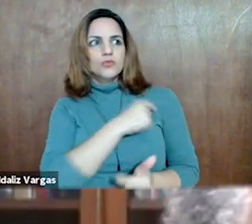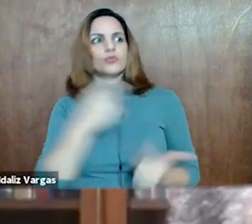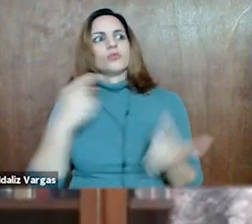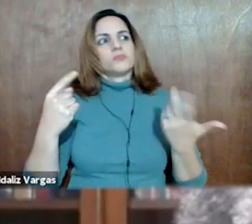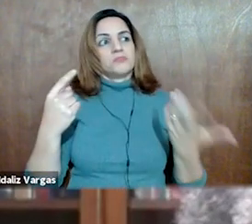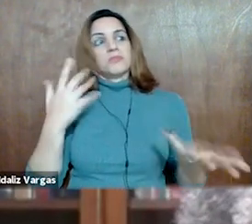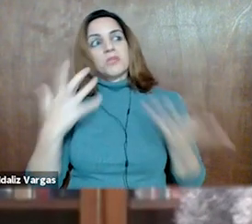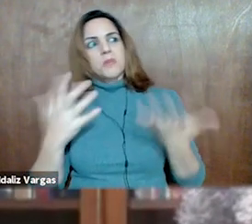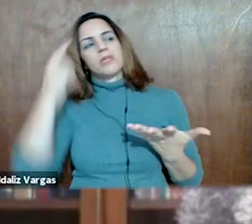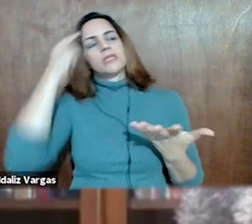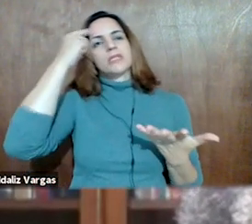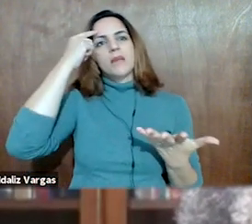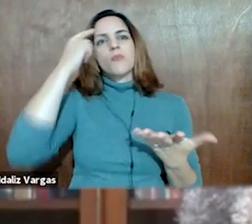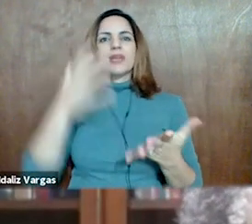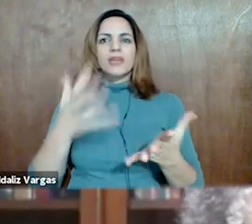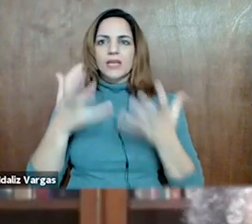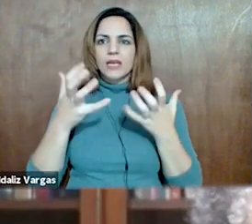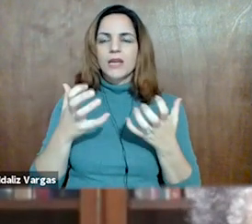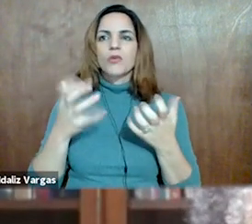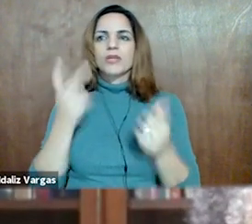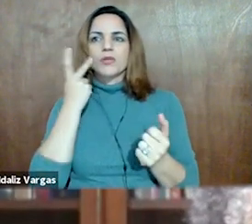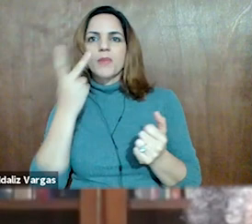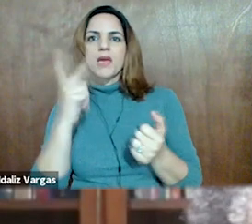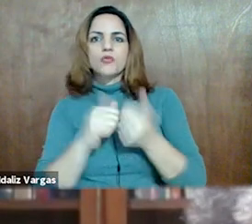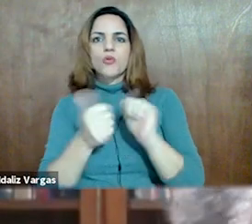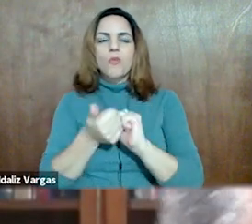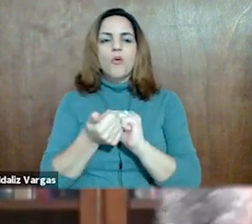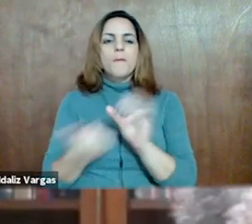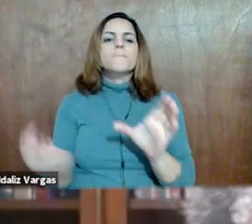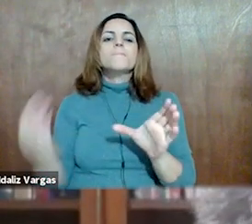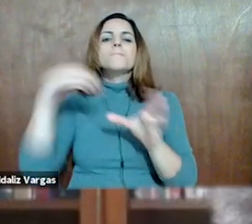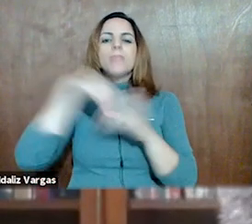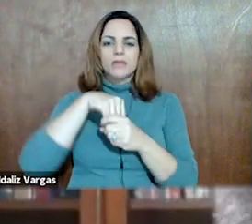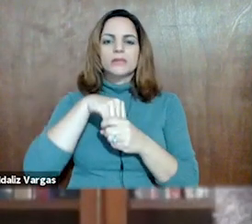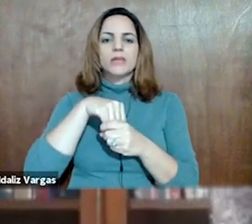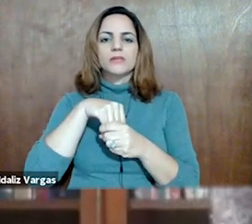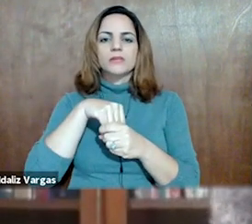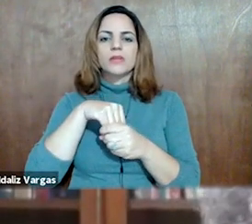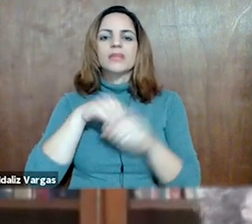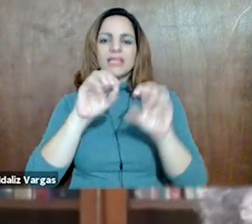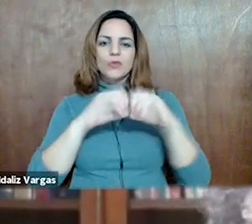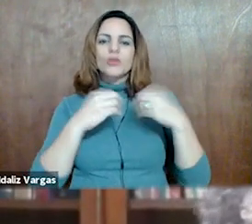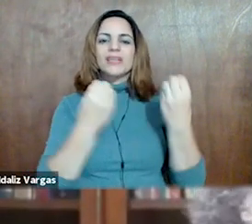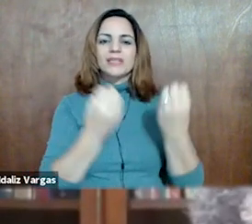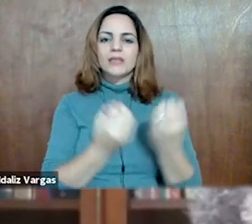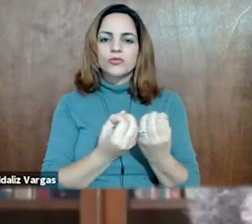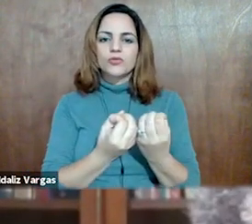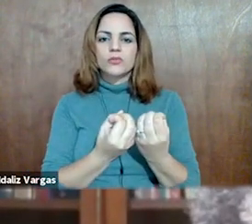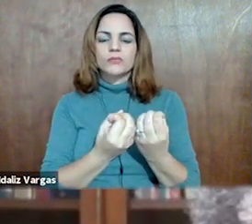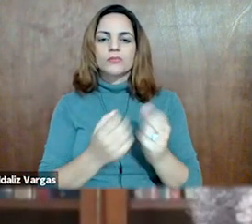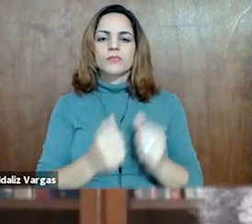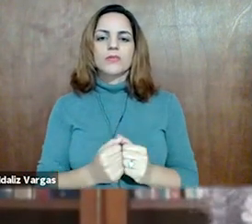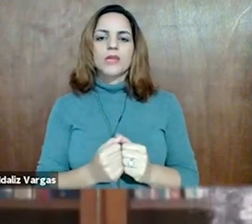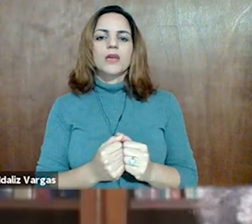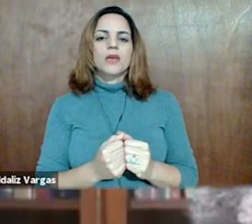una nación latinoamericana y caribeña dentro de todas las cuestiones de Naciones Unidas, y usando los espacios de la